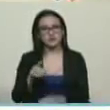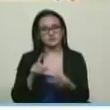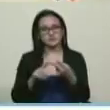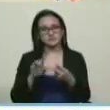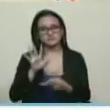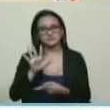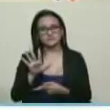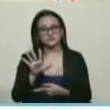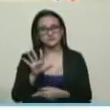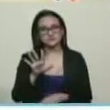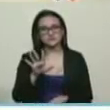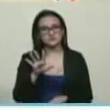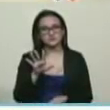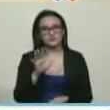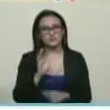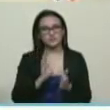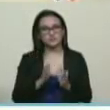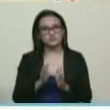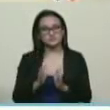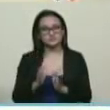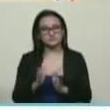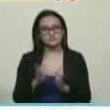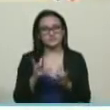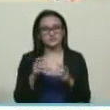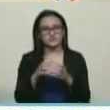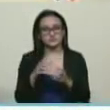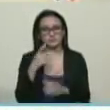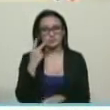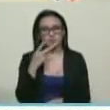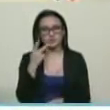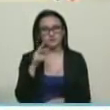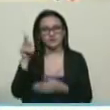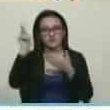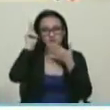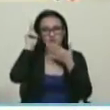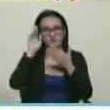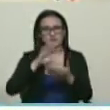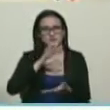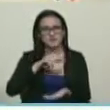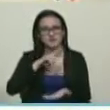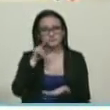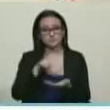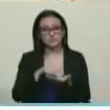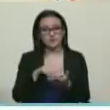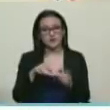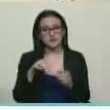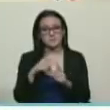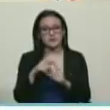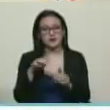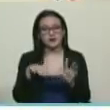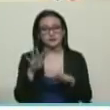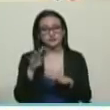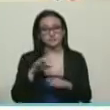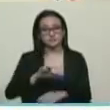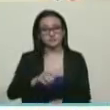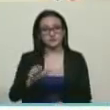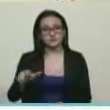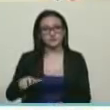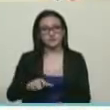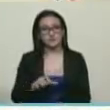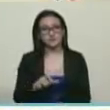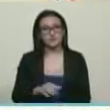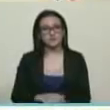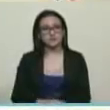5 organizaciones con fines políticas indígenas a nivel nacional y 14 regionales. Así